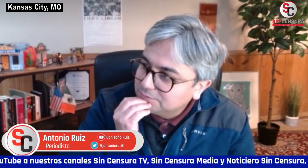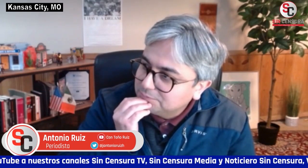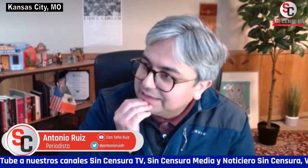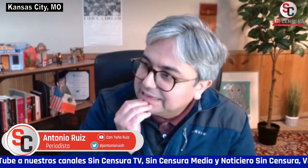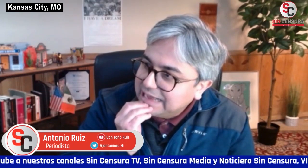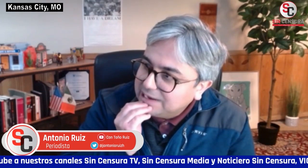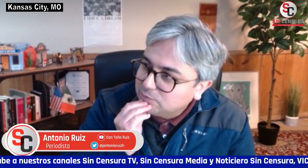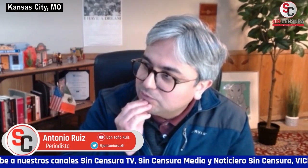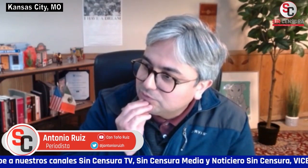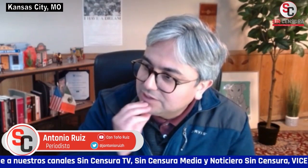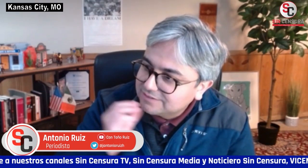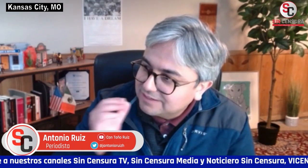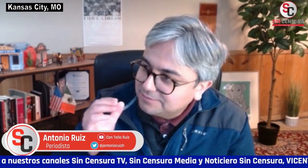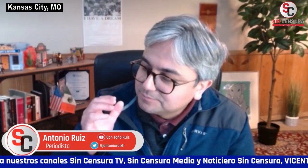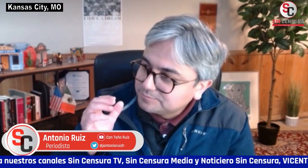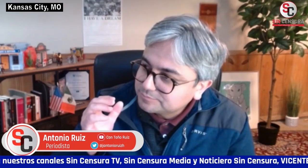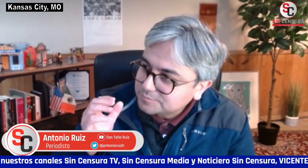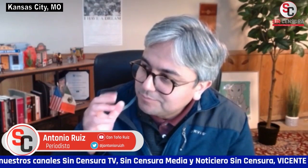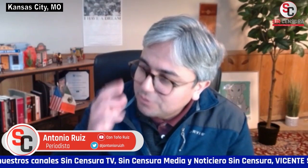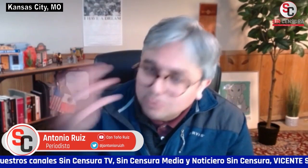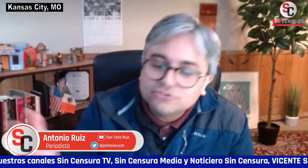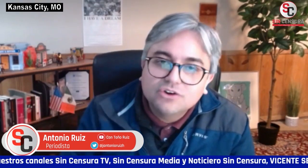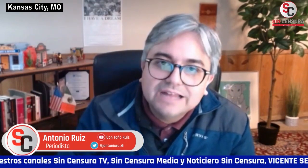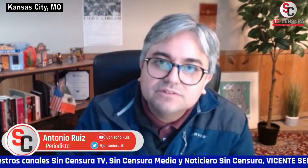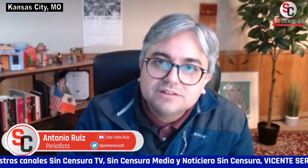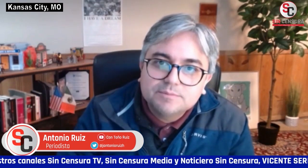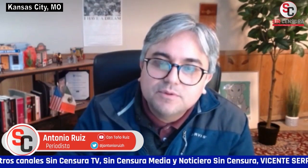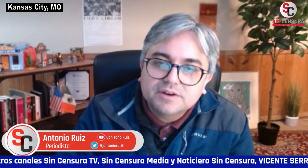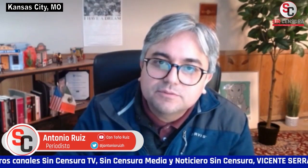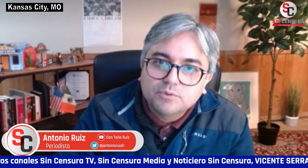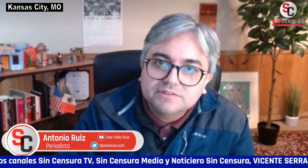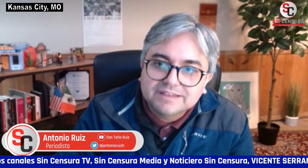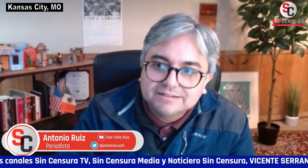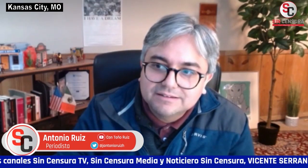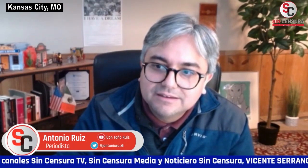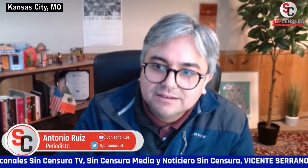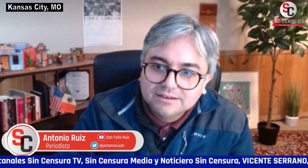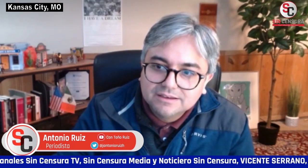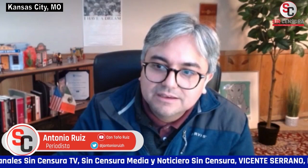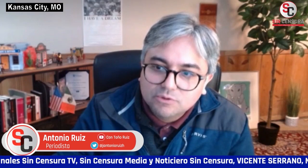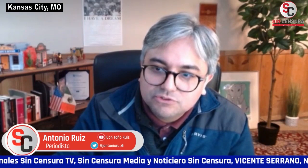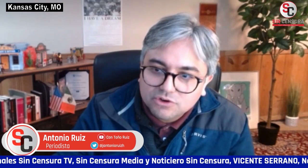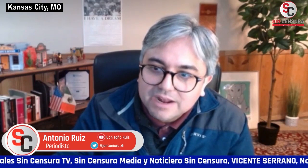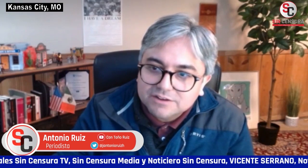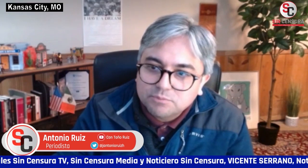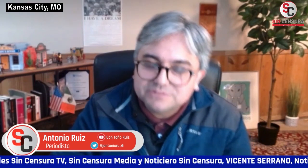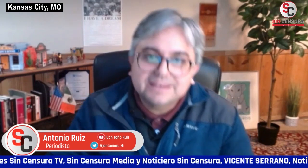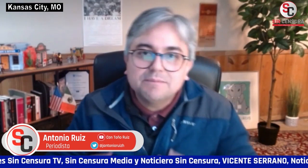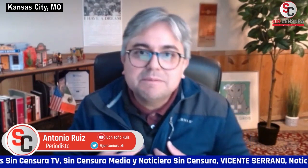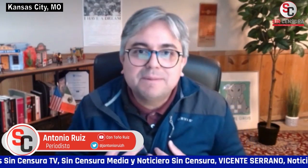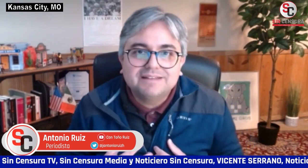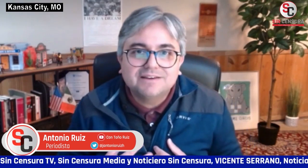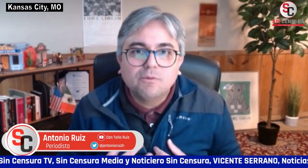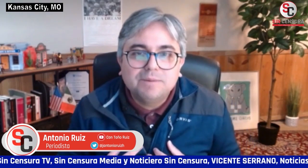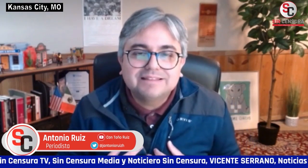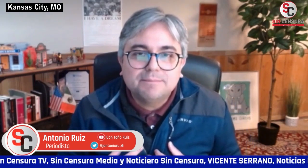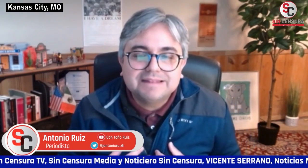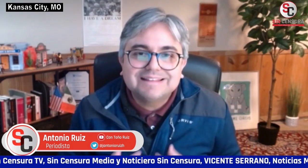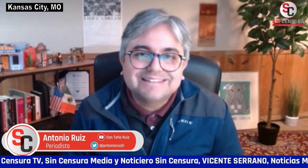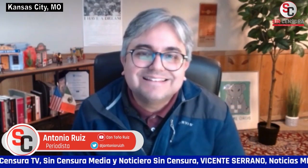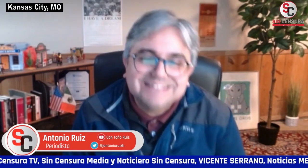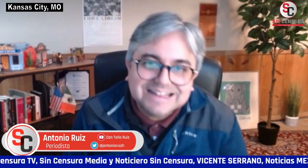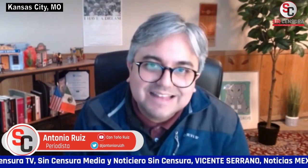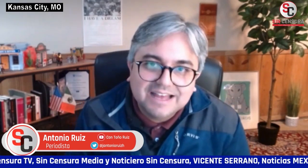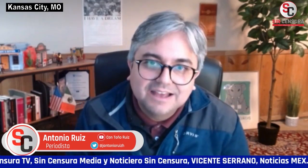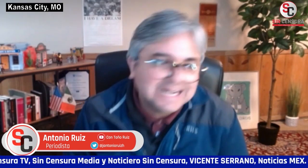verdaderos mexicanos estén cuestionando este tipo de respuestas. Que cuestionen una respuesta que a mí me parece